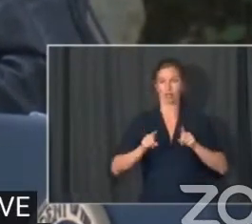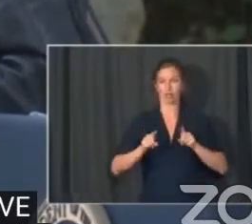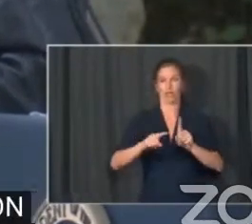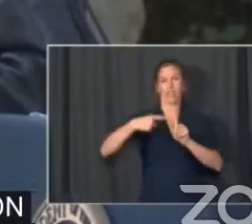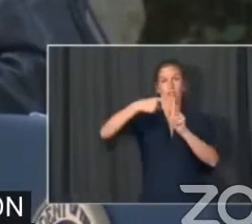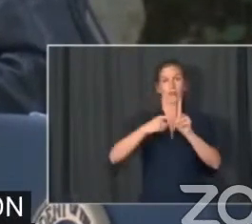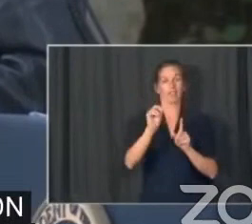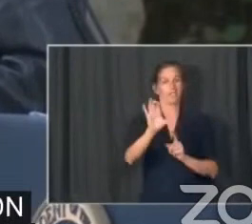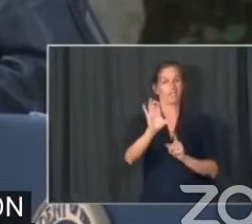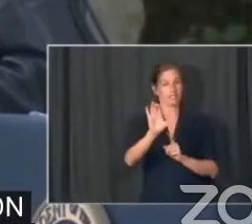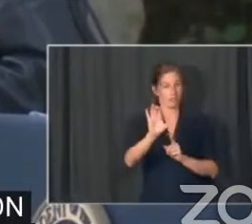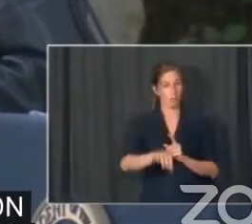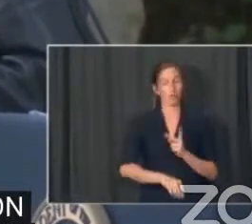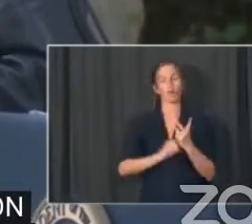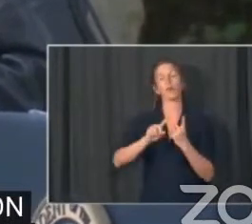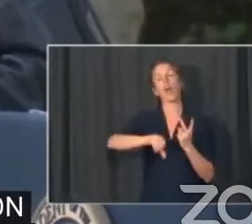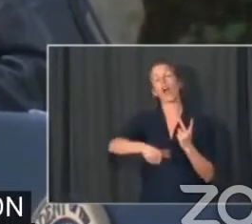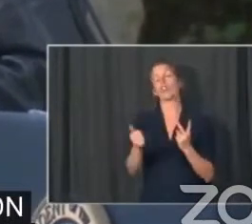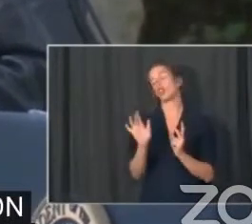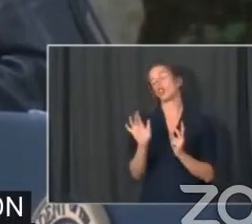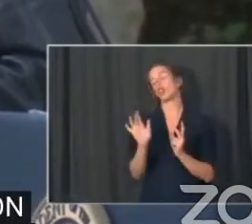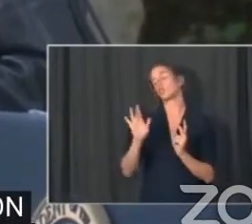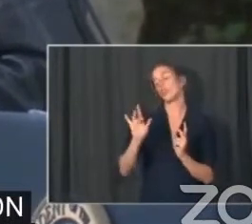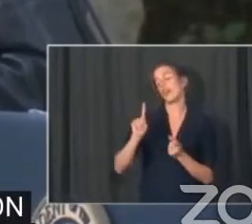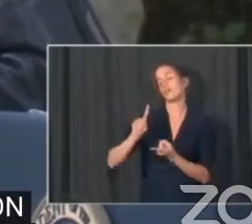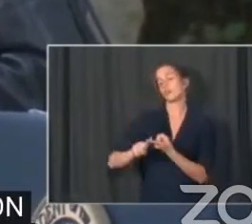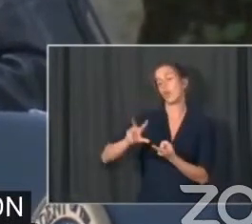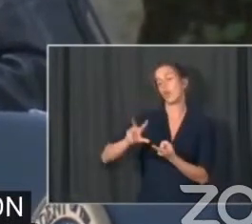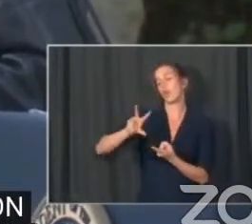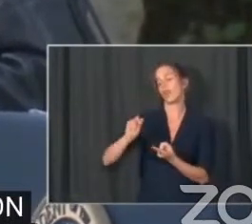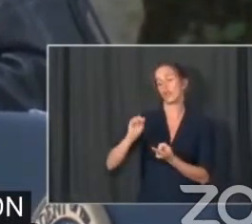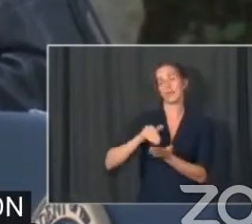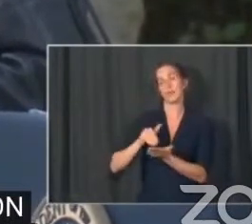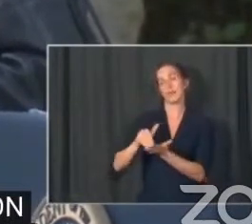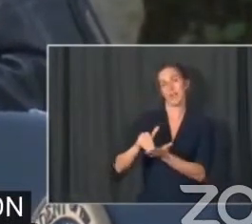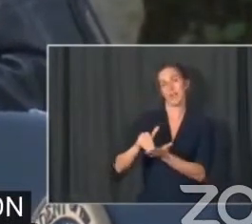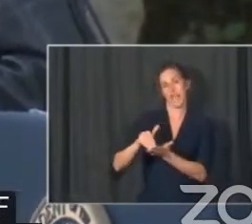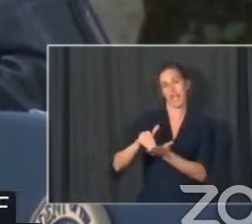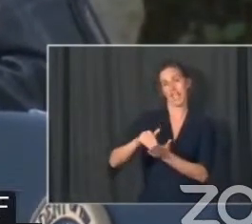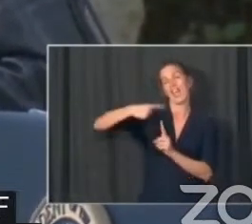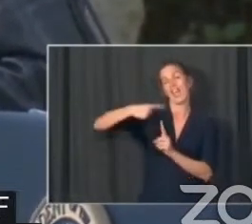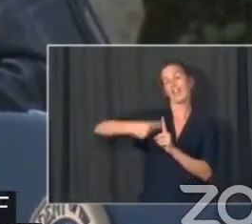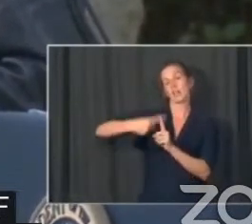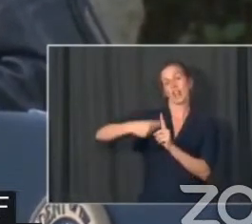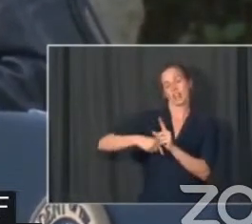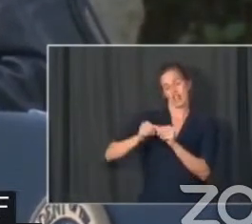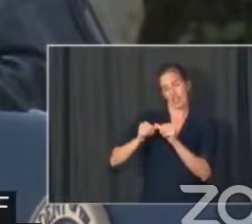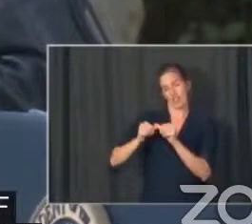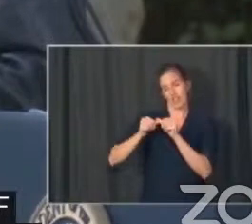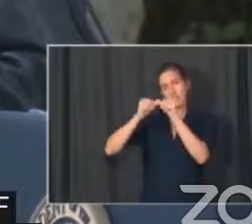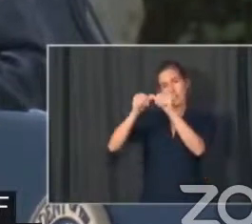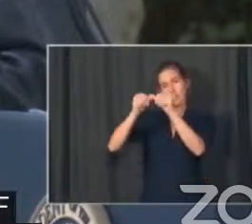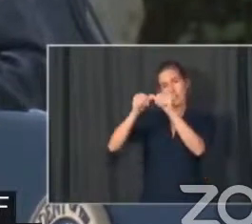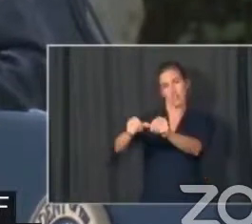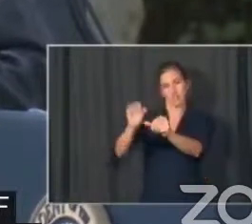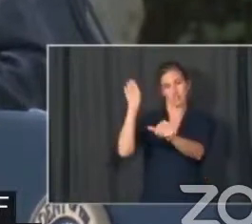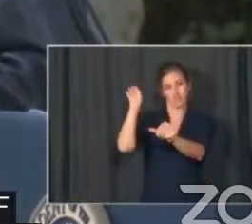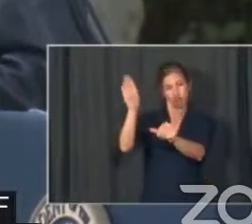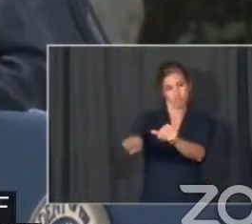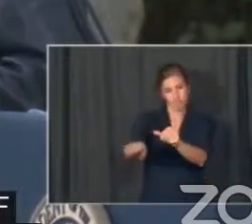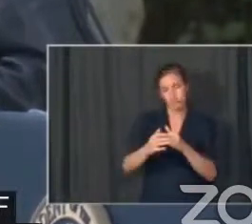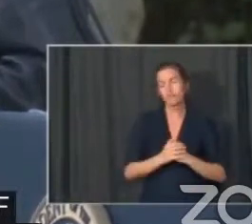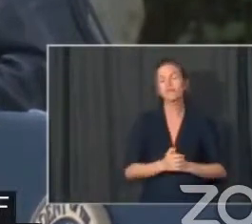tener suficientes dosis de vacuna para ustedes en los Estados Unidos para inmunizar a cerca de 20 millones de individuos en el mes de